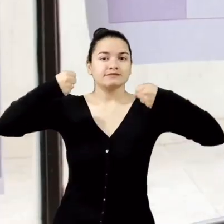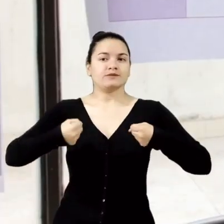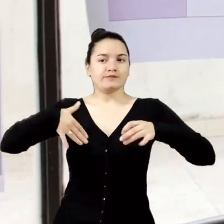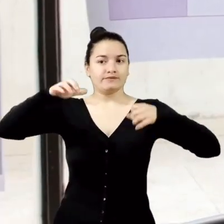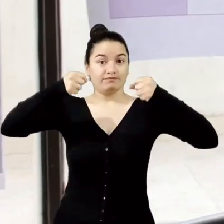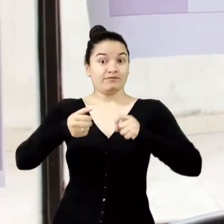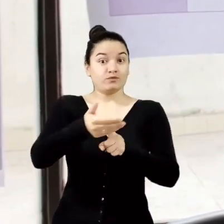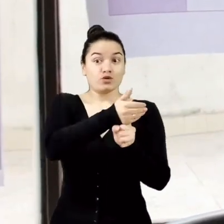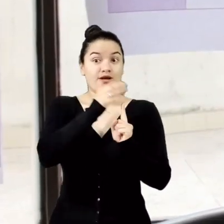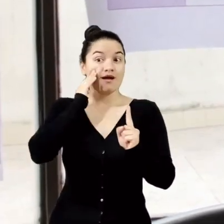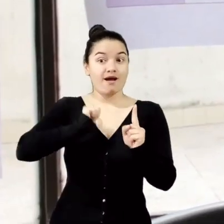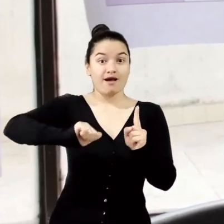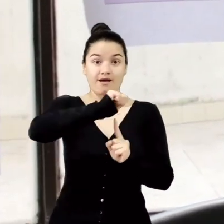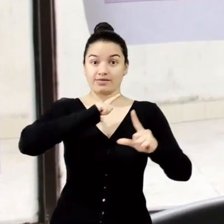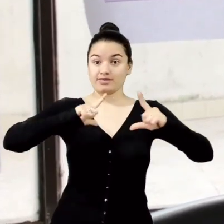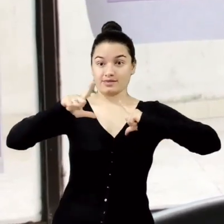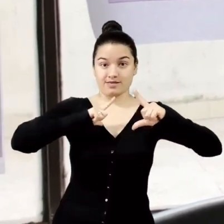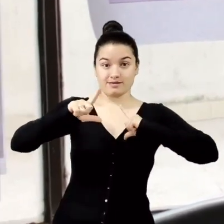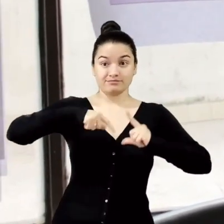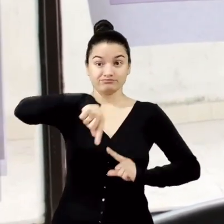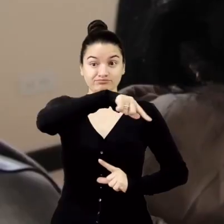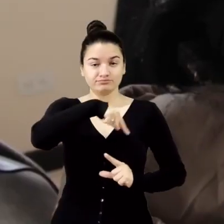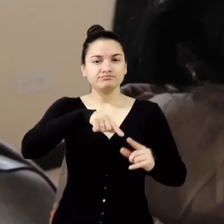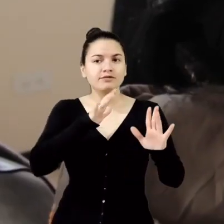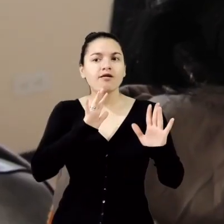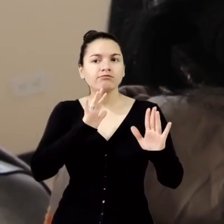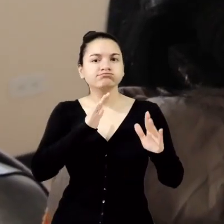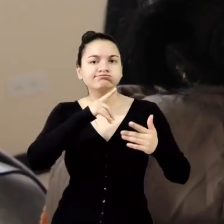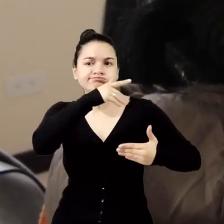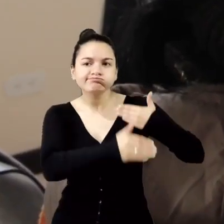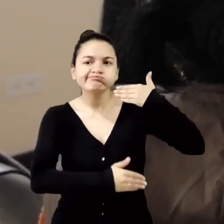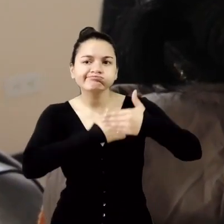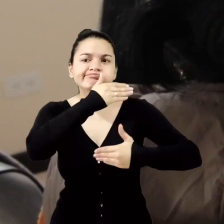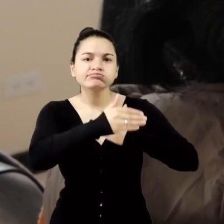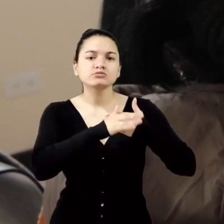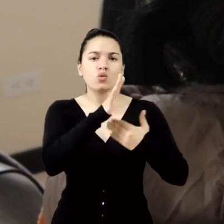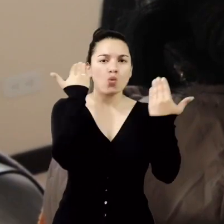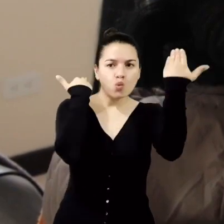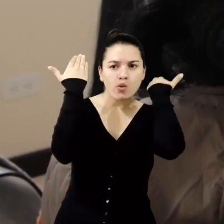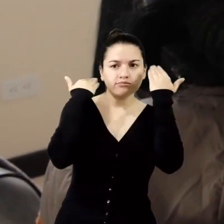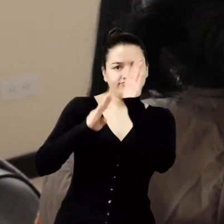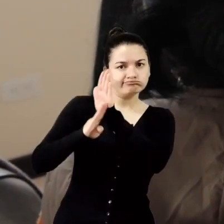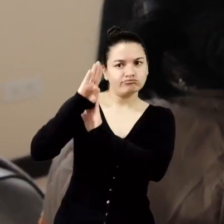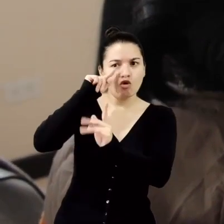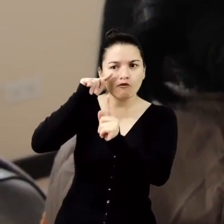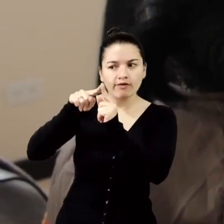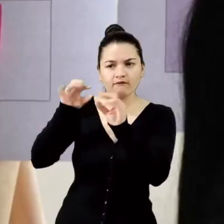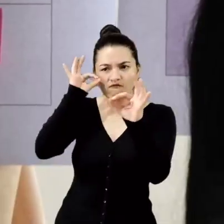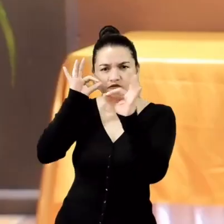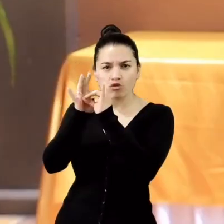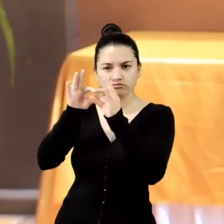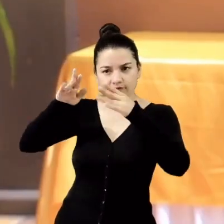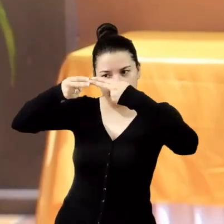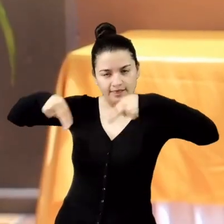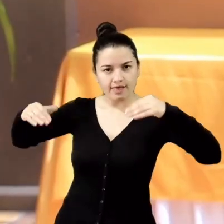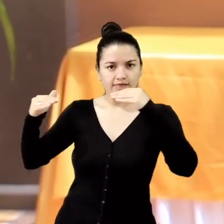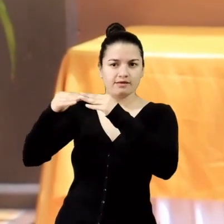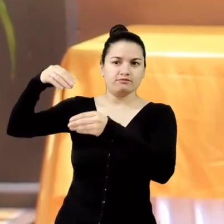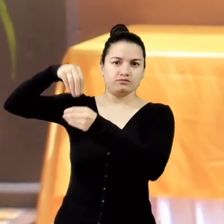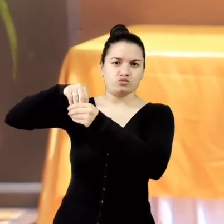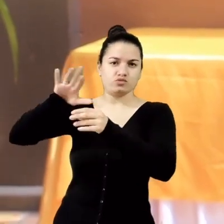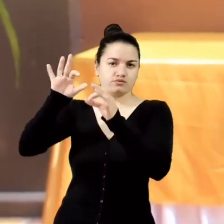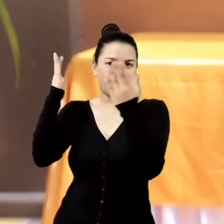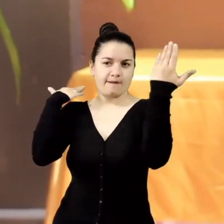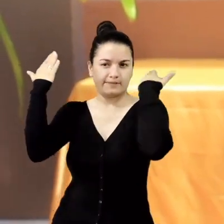entorno seguro de nuestras lideresas, la institucionalidad para el desarrollo rural con enfoque de género. Y le vamos